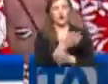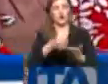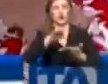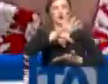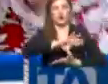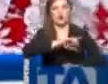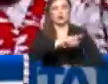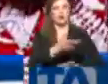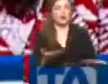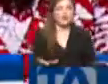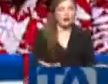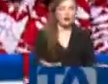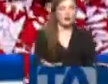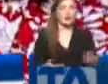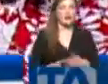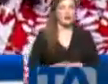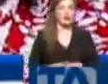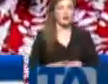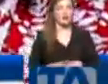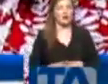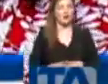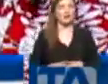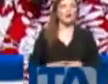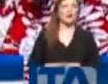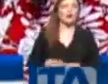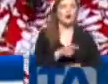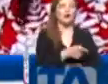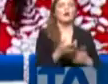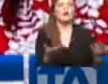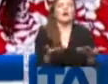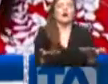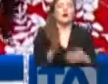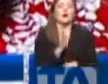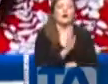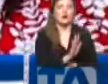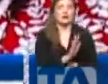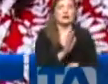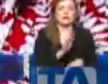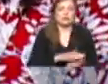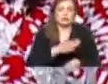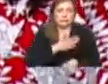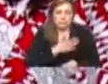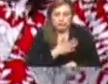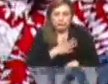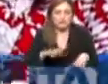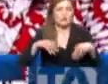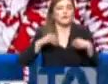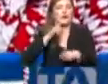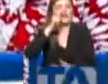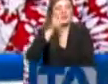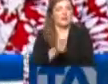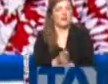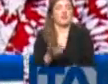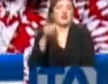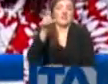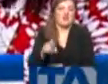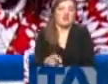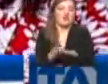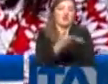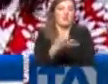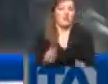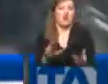están en esta casa donde que funciona la asamblea deberían hacer un mea culpa de su corresponsabilidad frente a la